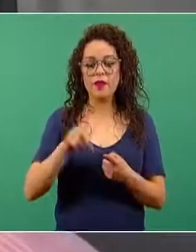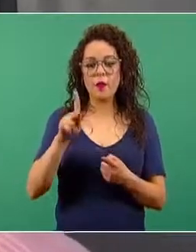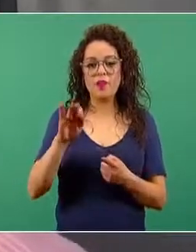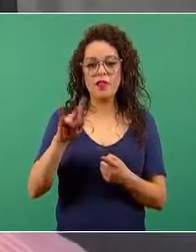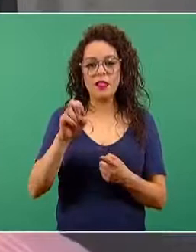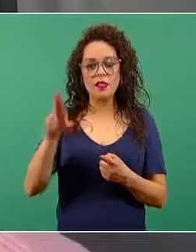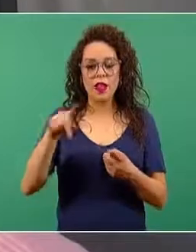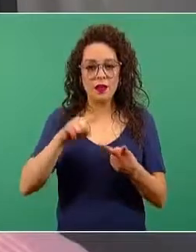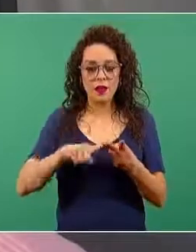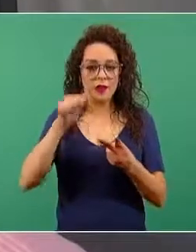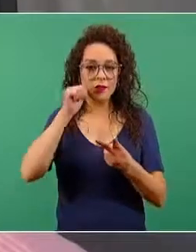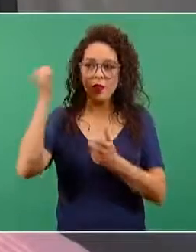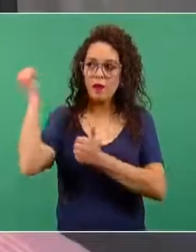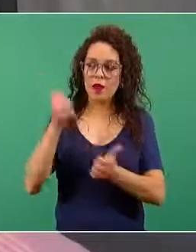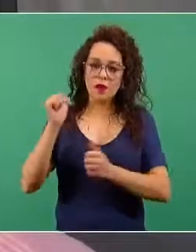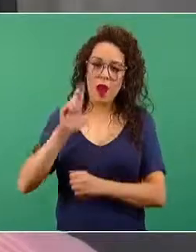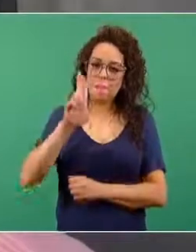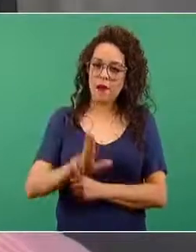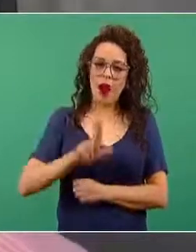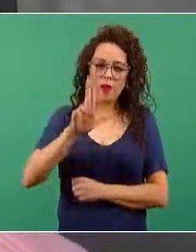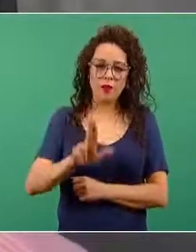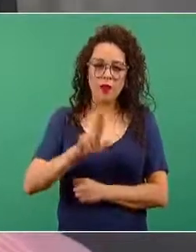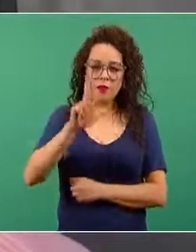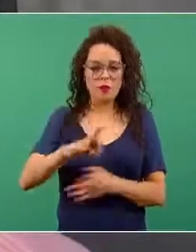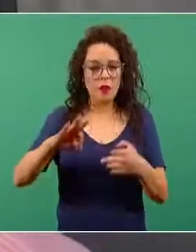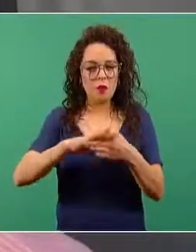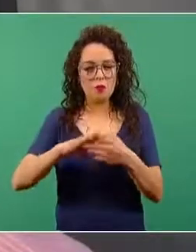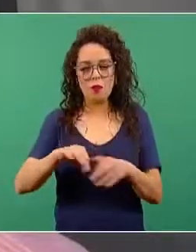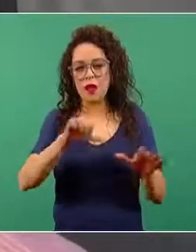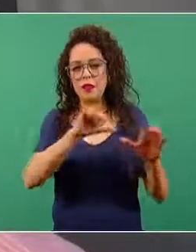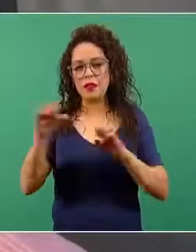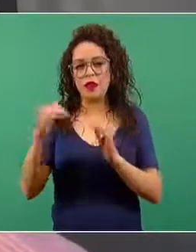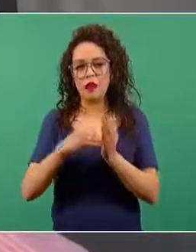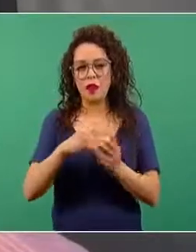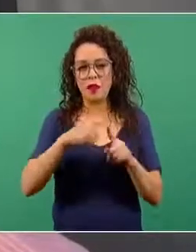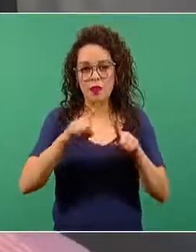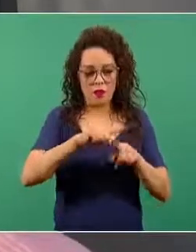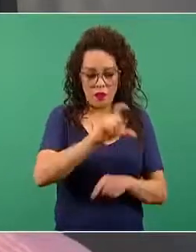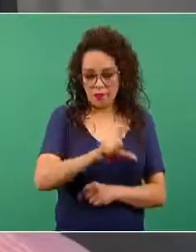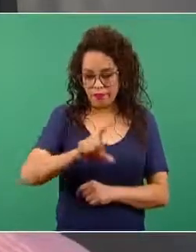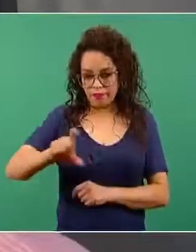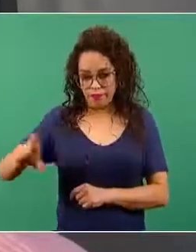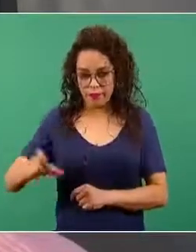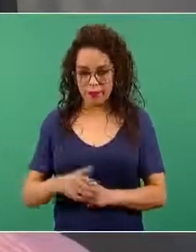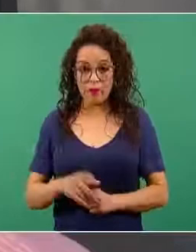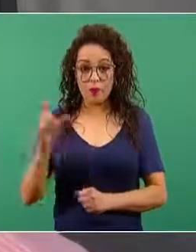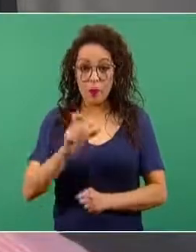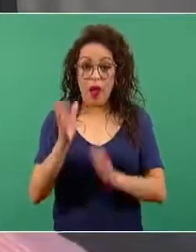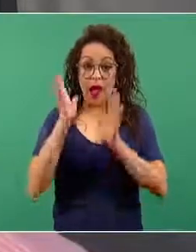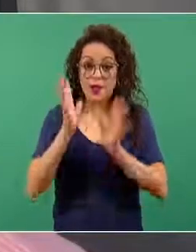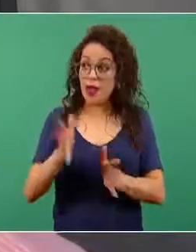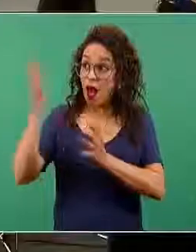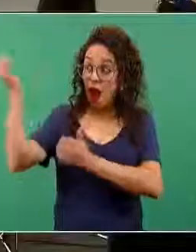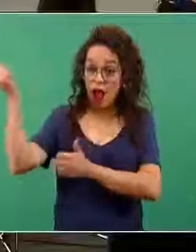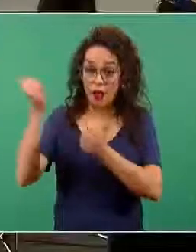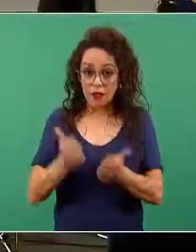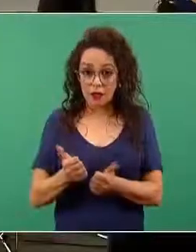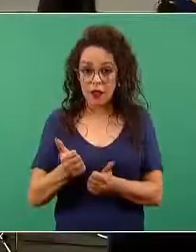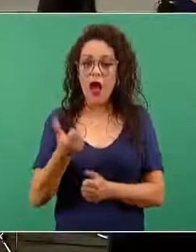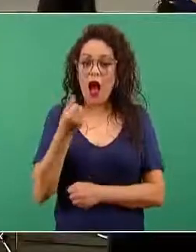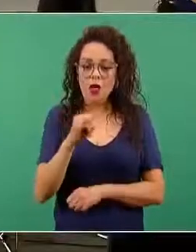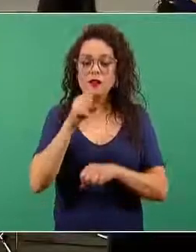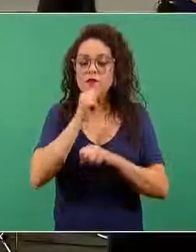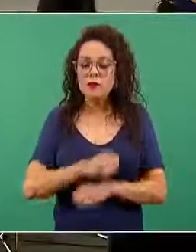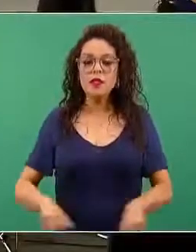los martes en una dotación cercana a 600,000 dosis. Cuando tengamos esto, también tendremos la oportunidad de